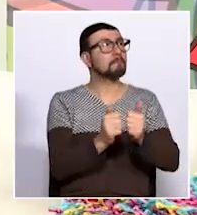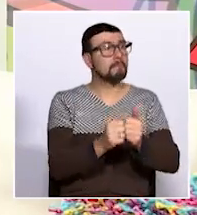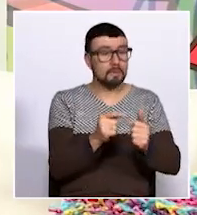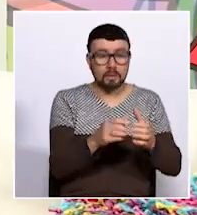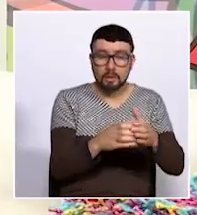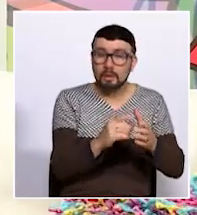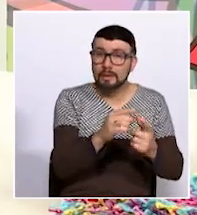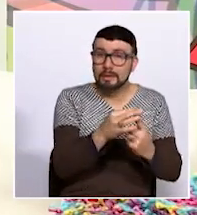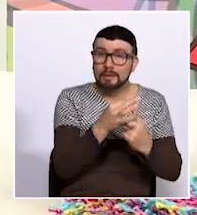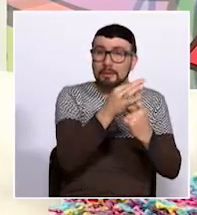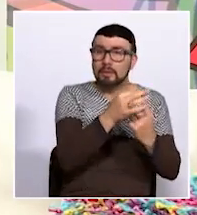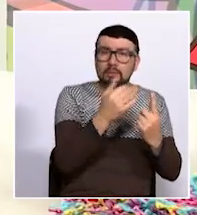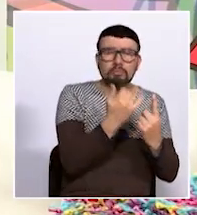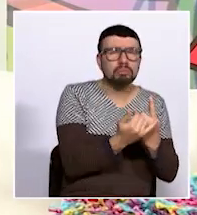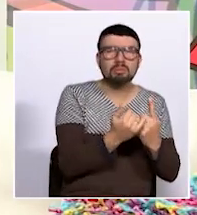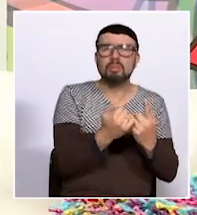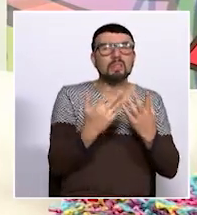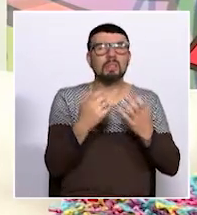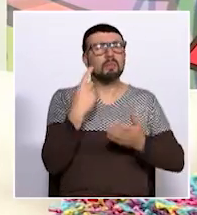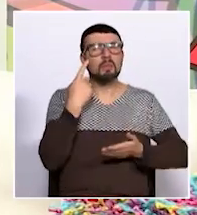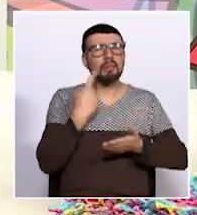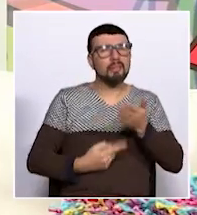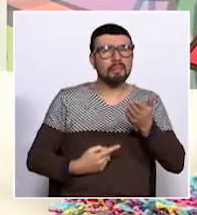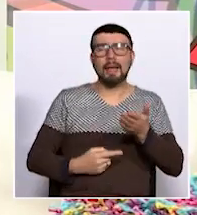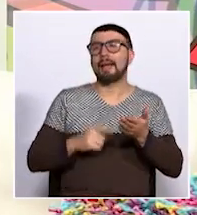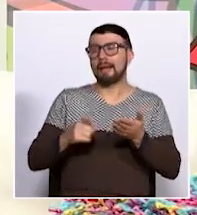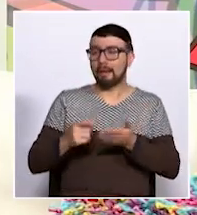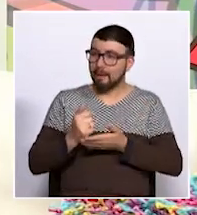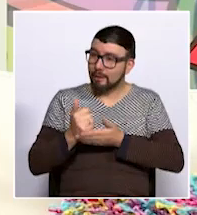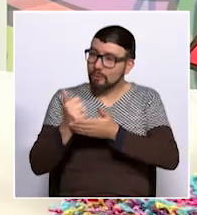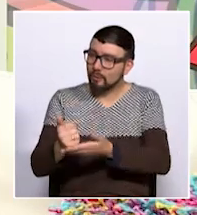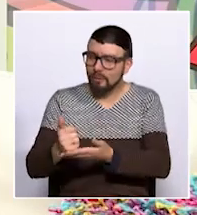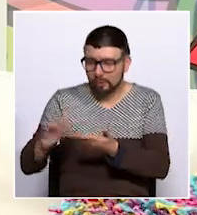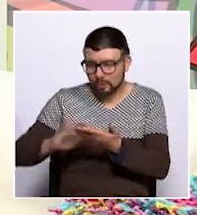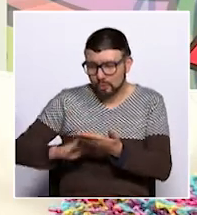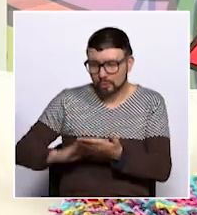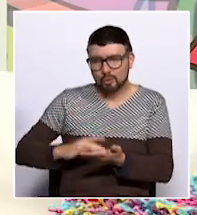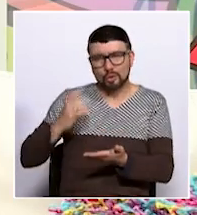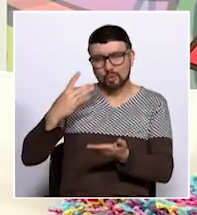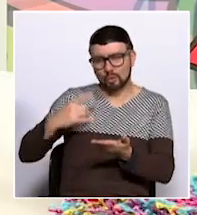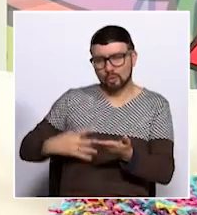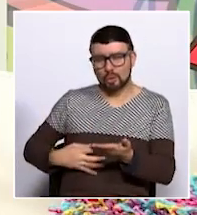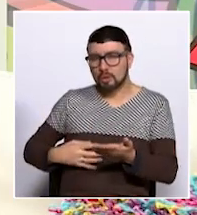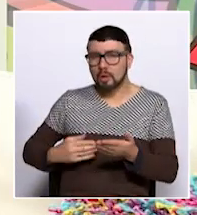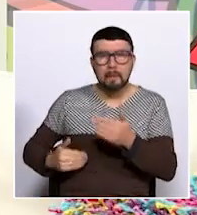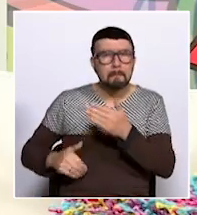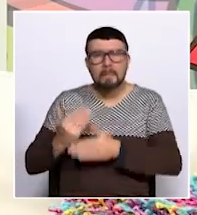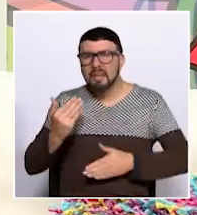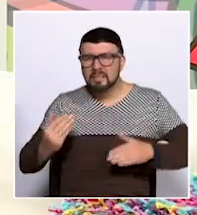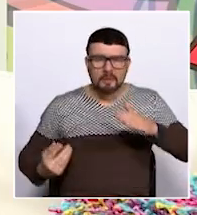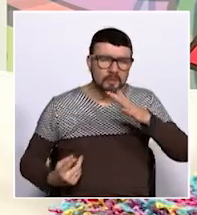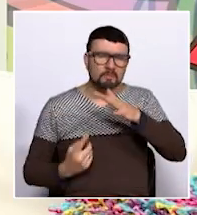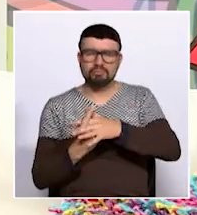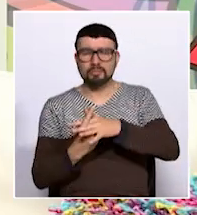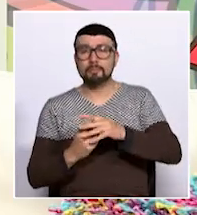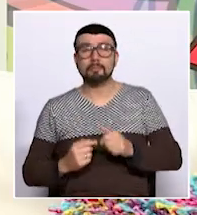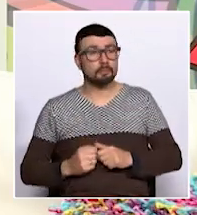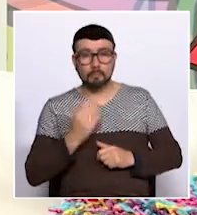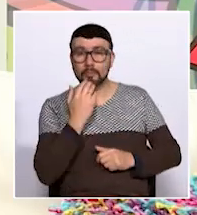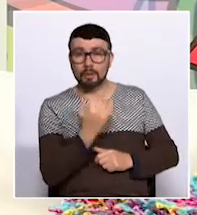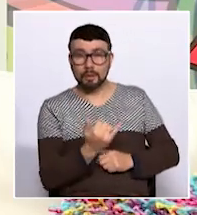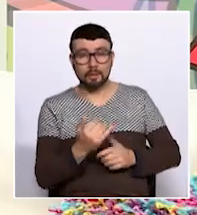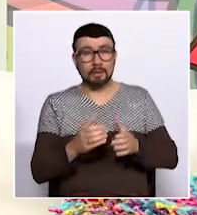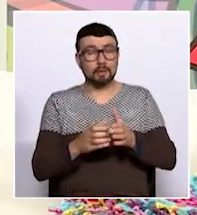especialistas, buscamos la forma de aliviar el dolor, pero partiendo del origen. Dice en el libro La Enfermedad como Camino, y